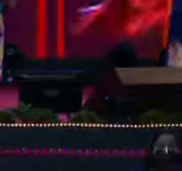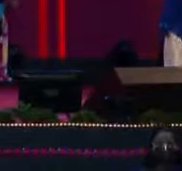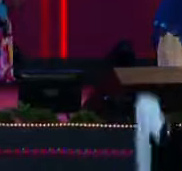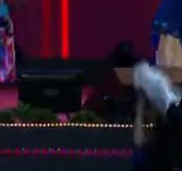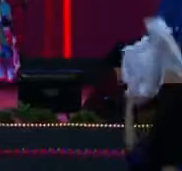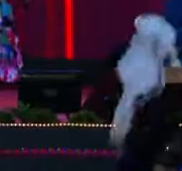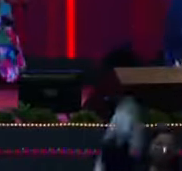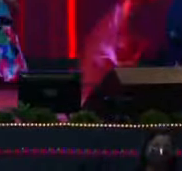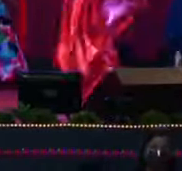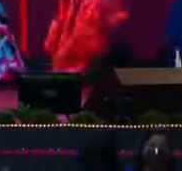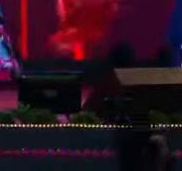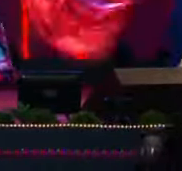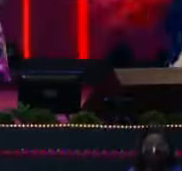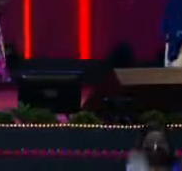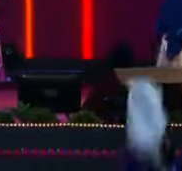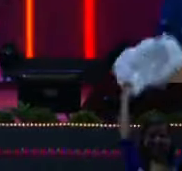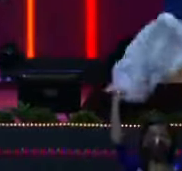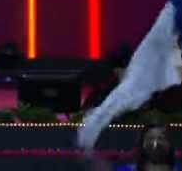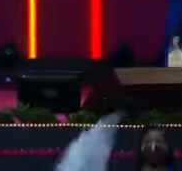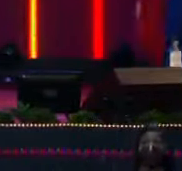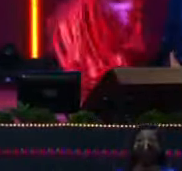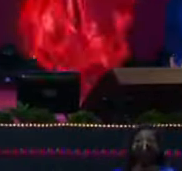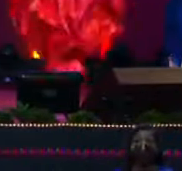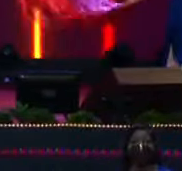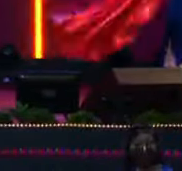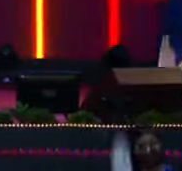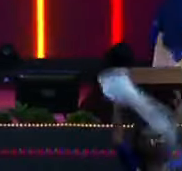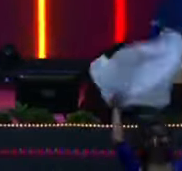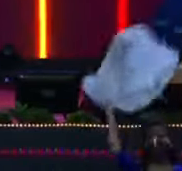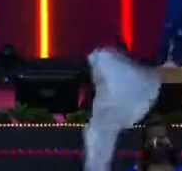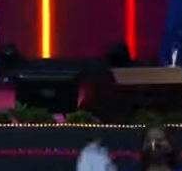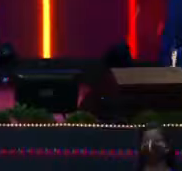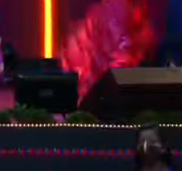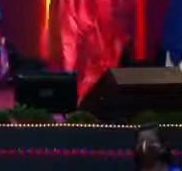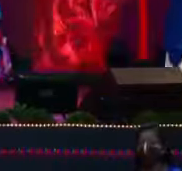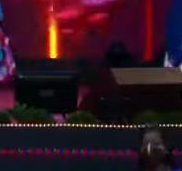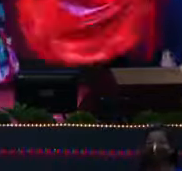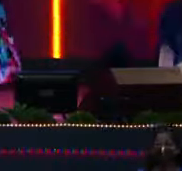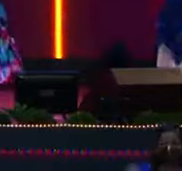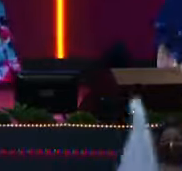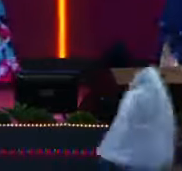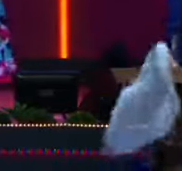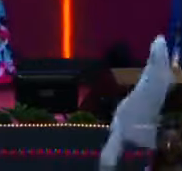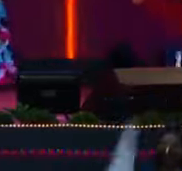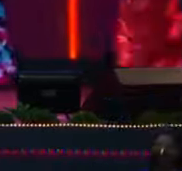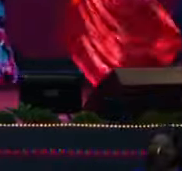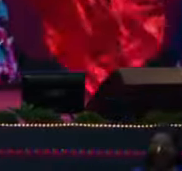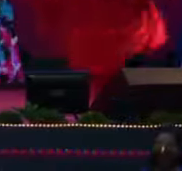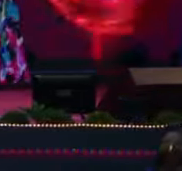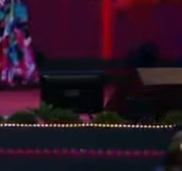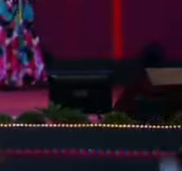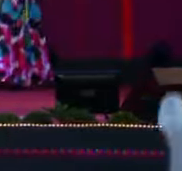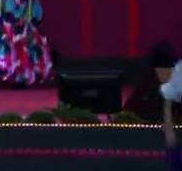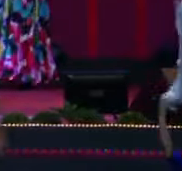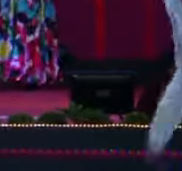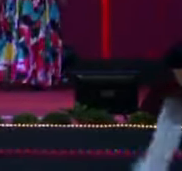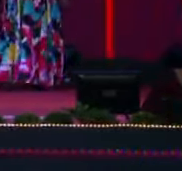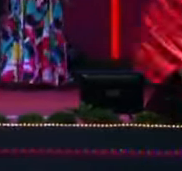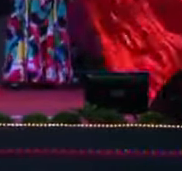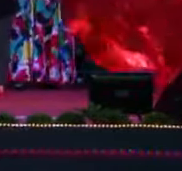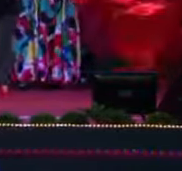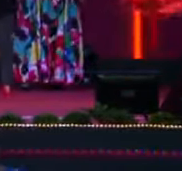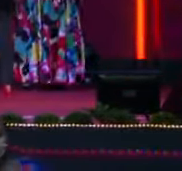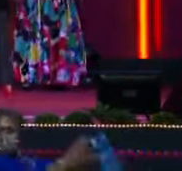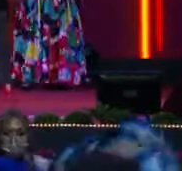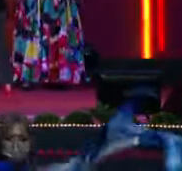Mateo, es que cuando viene el ímpetu, cuando vienen los vientos, cuando viene el río, esta casa no se cae. Alguien